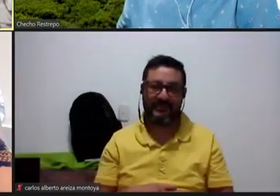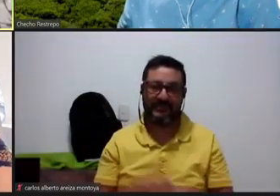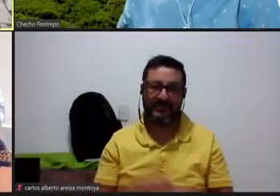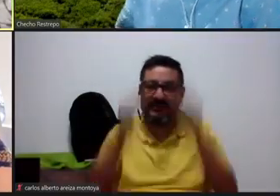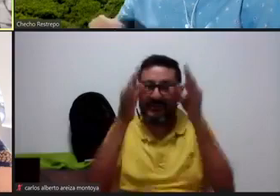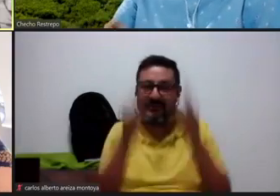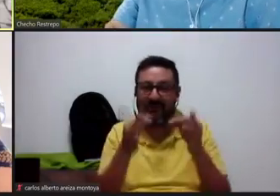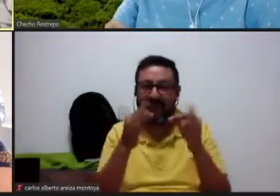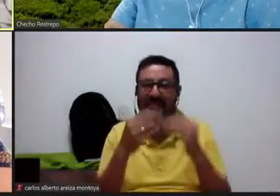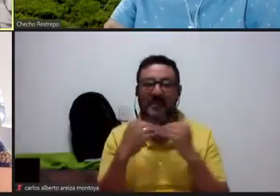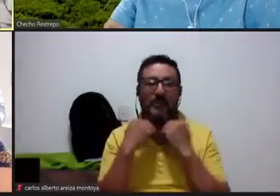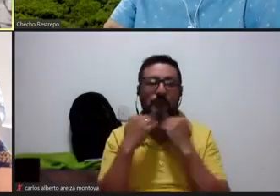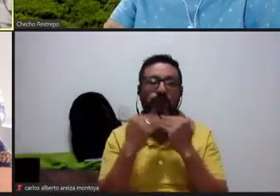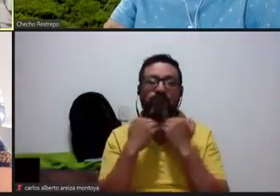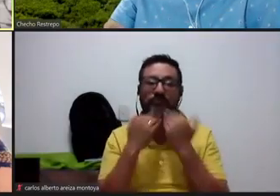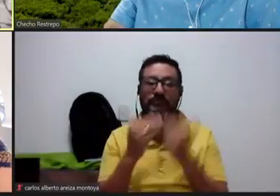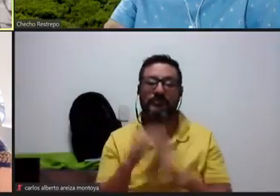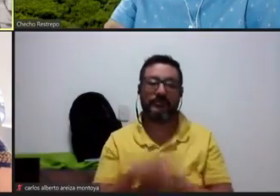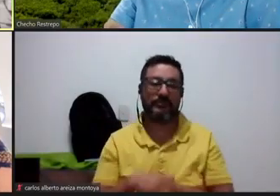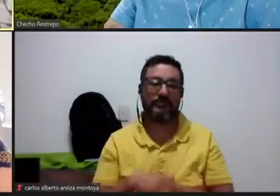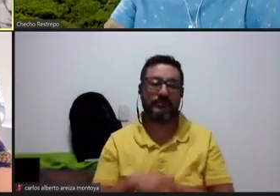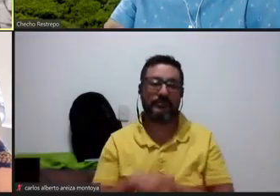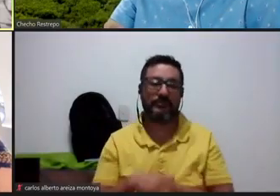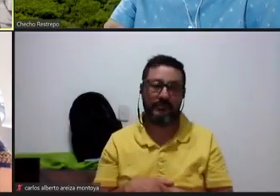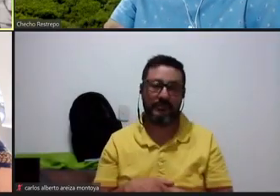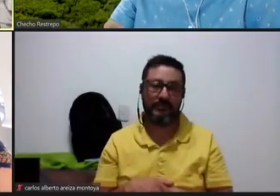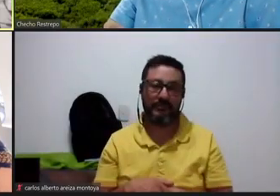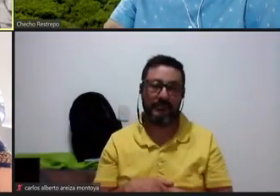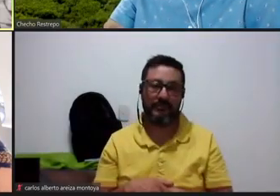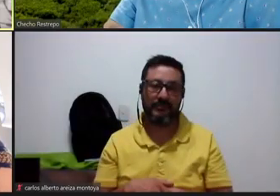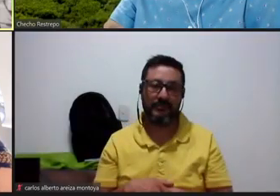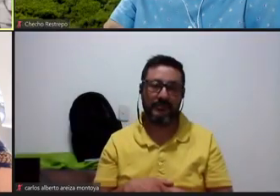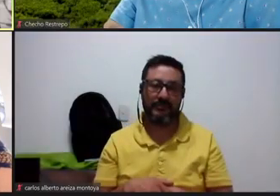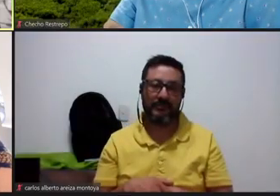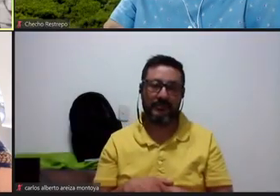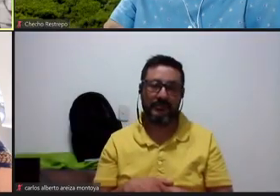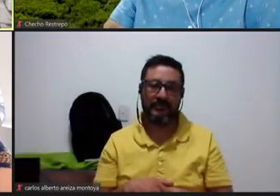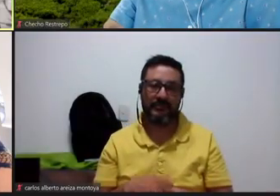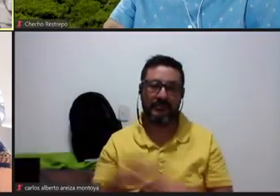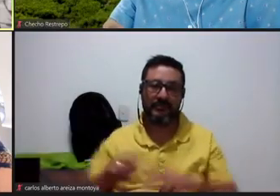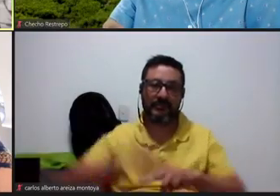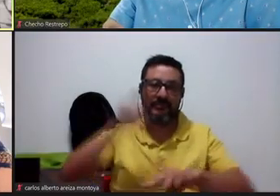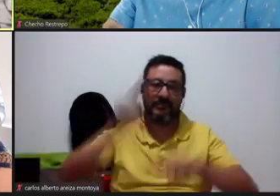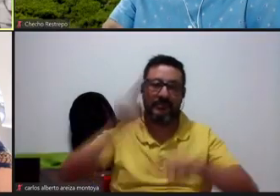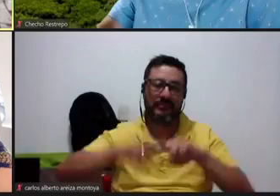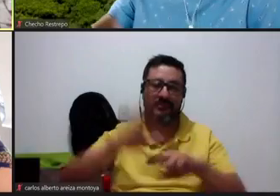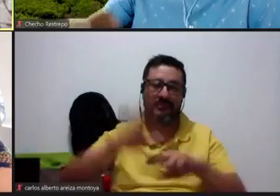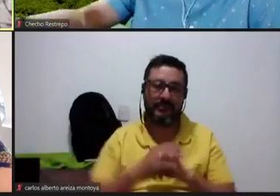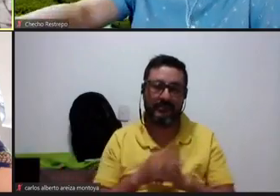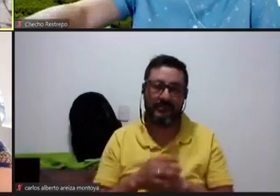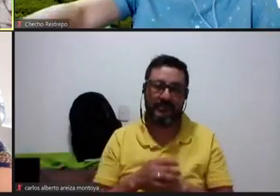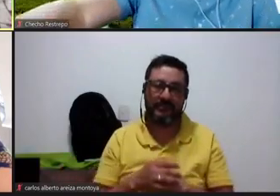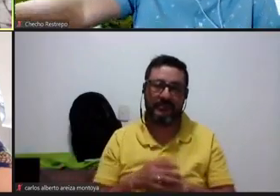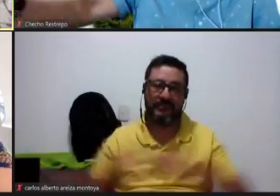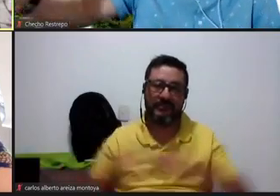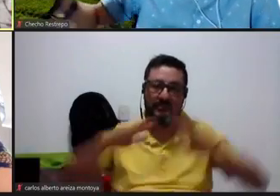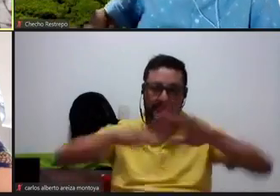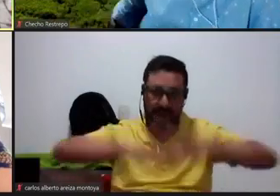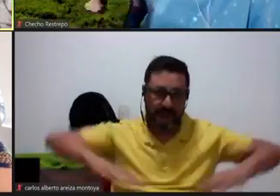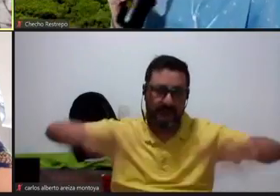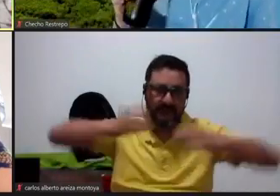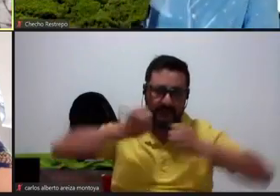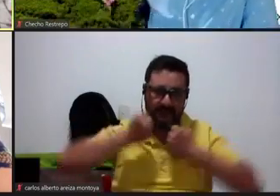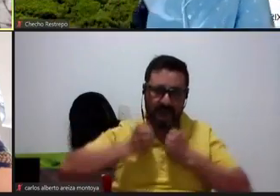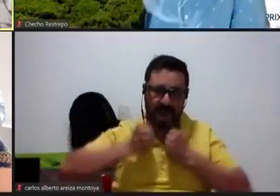¿por qué no? Pero ver que un país está retomando la normalidad, ver que todos los sectores están haciendo un esfuerzo